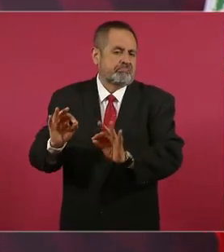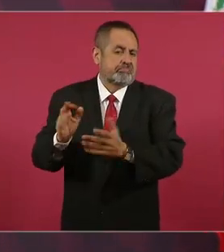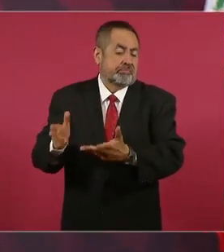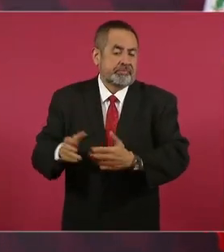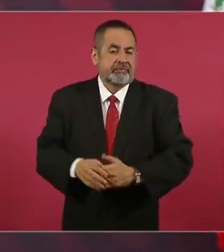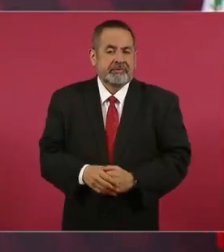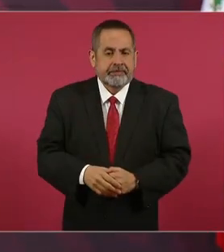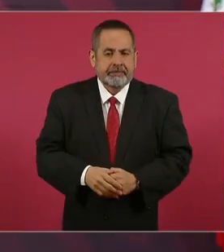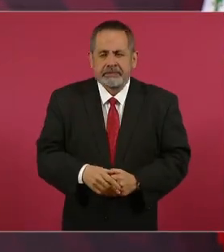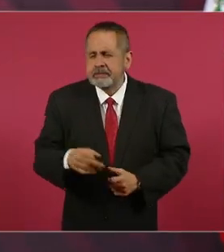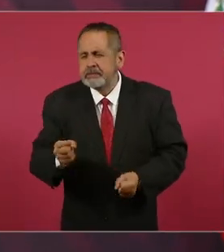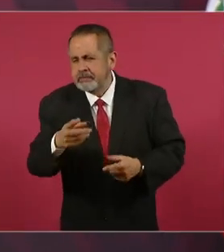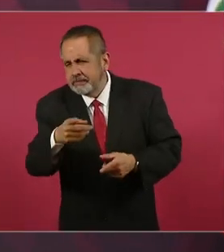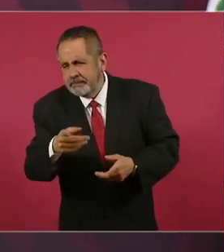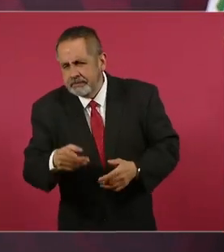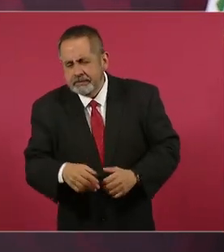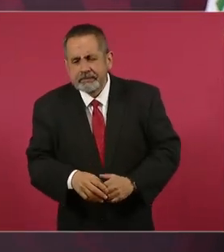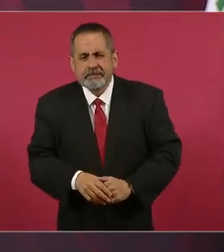¿Cuánto?